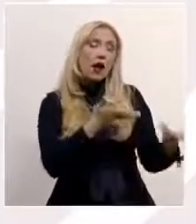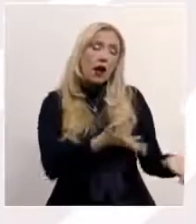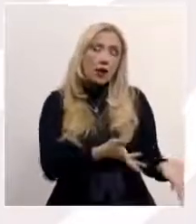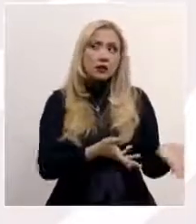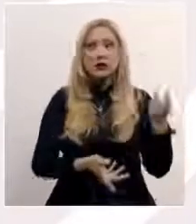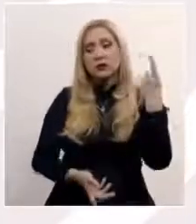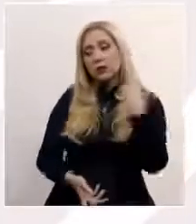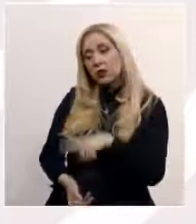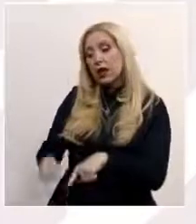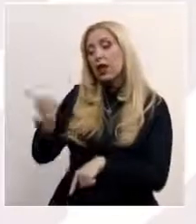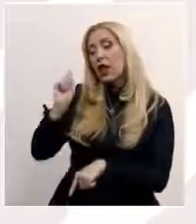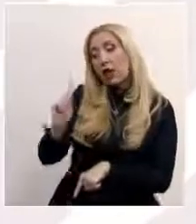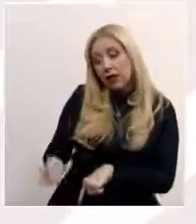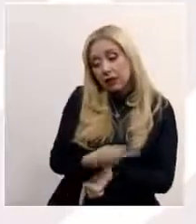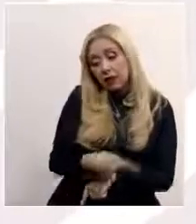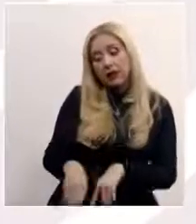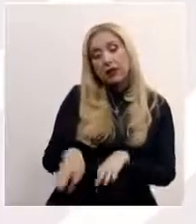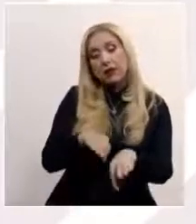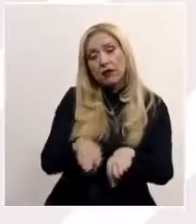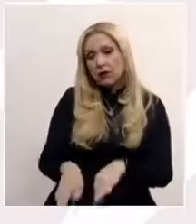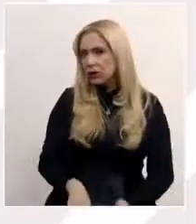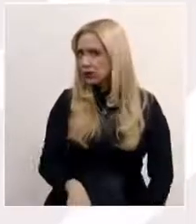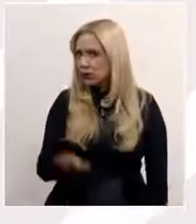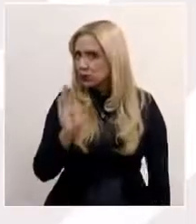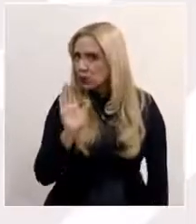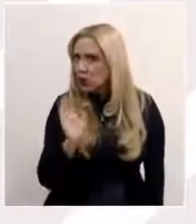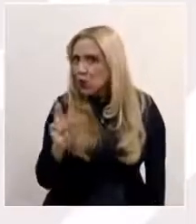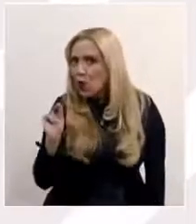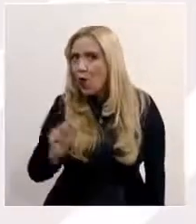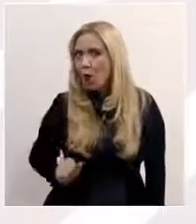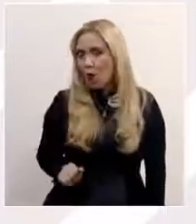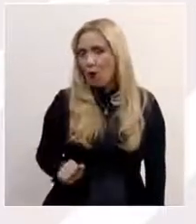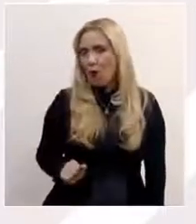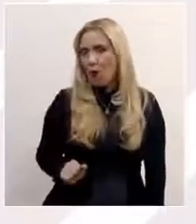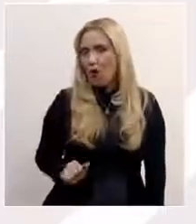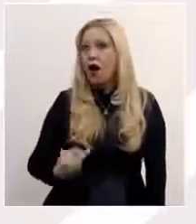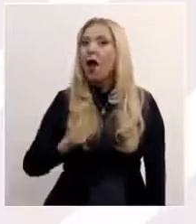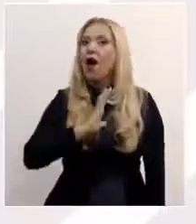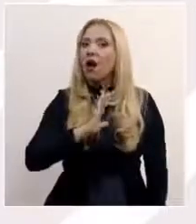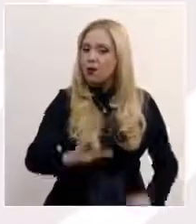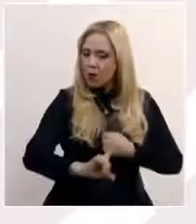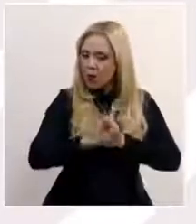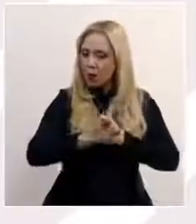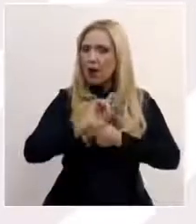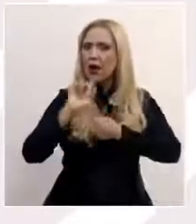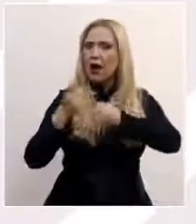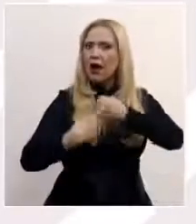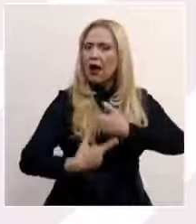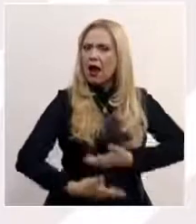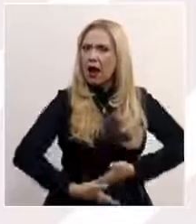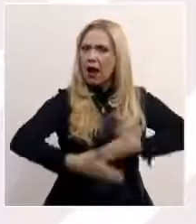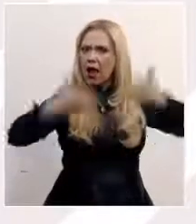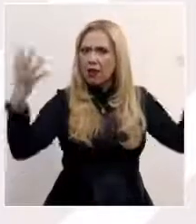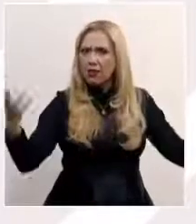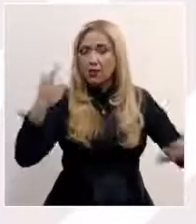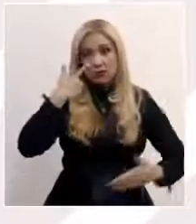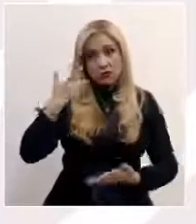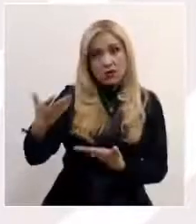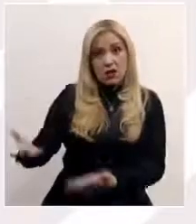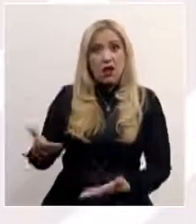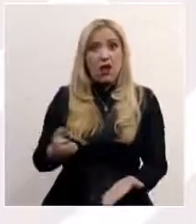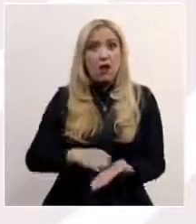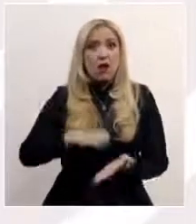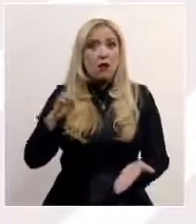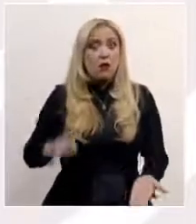que sea responsable a su trabajadora, es que tiene un impacto en nuestra sociedad, en nuestra infancia y tenemos